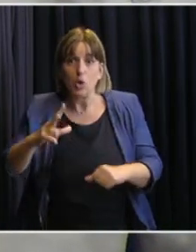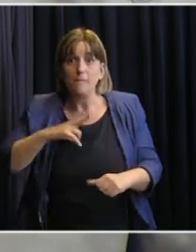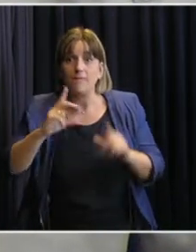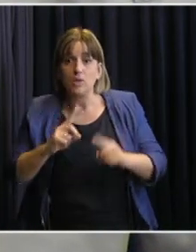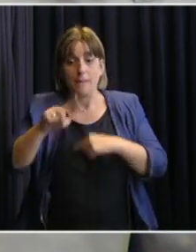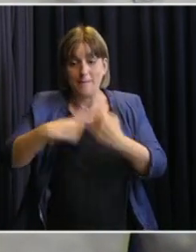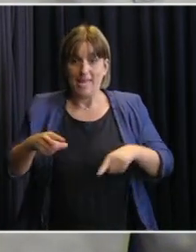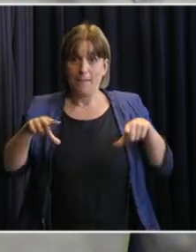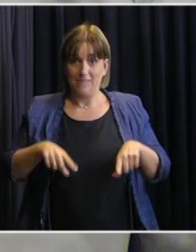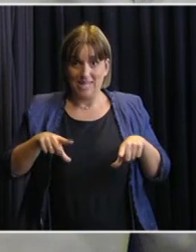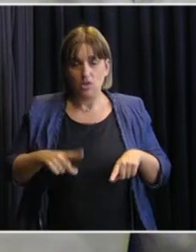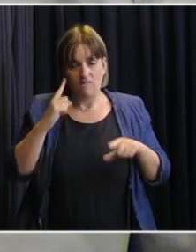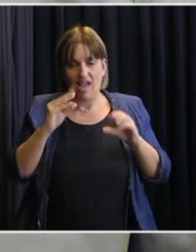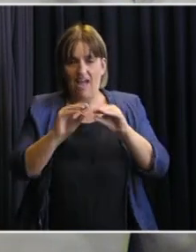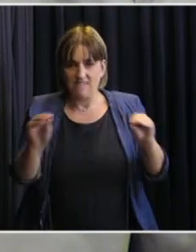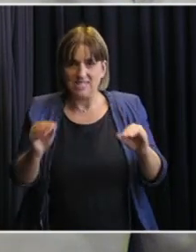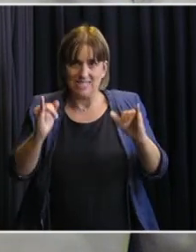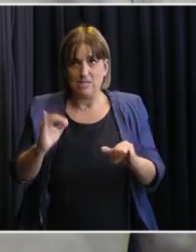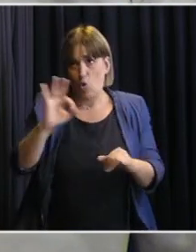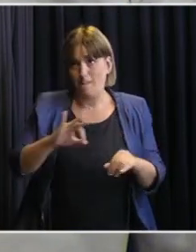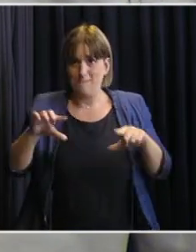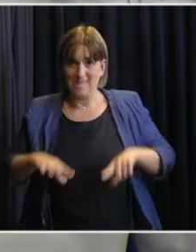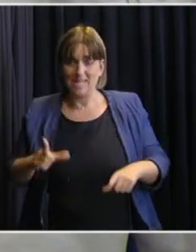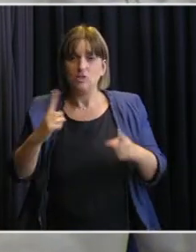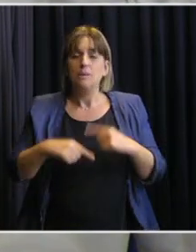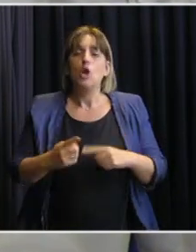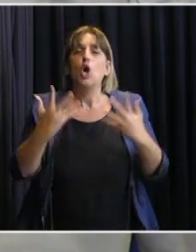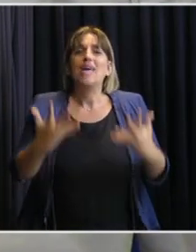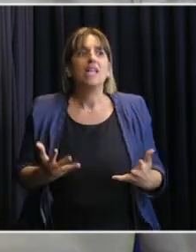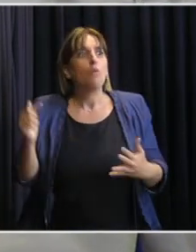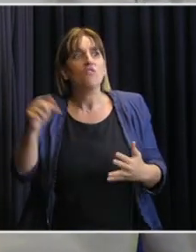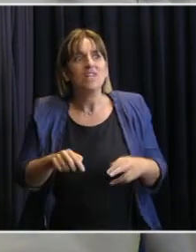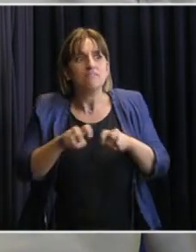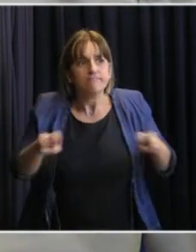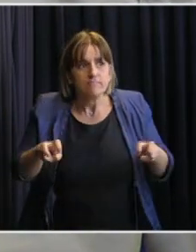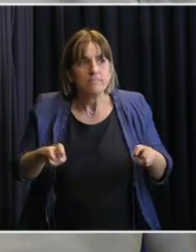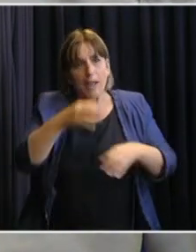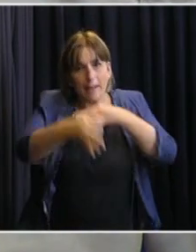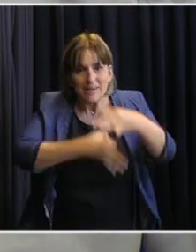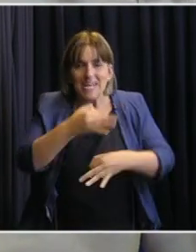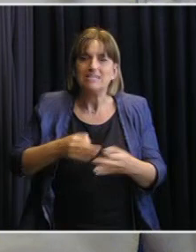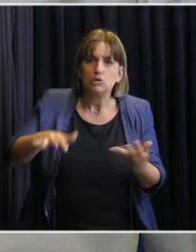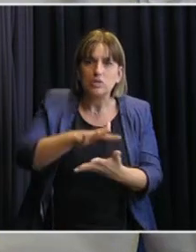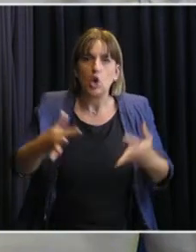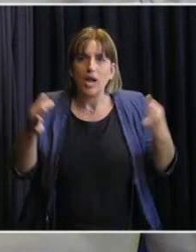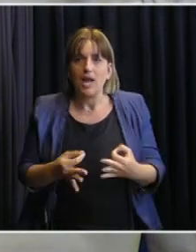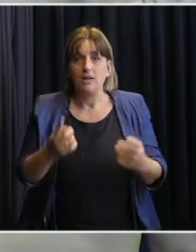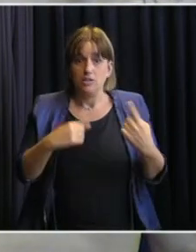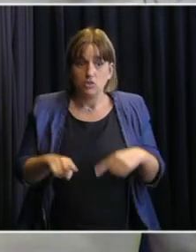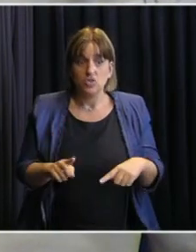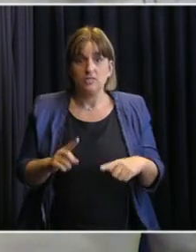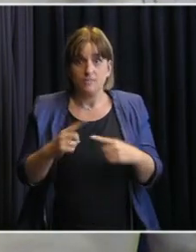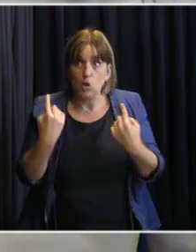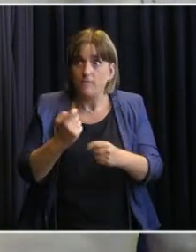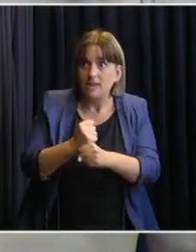el ministro lo puede indicar, lo puede estar en el futuro. Queremos llegar acá y decirle que nosotros mismos apuramos a la gente que está